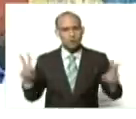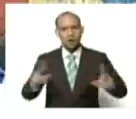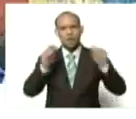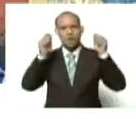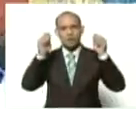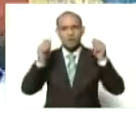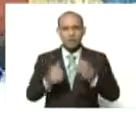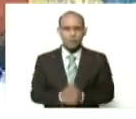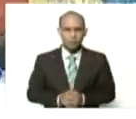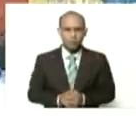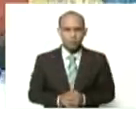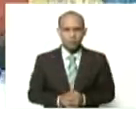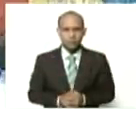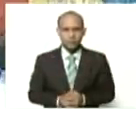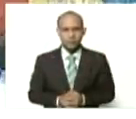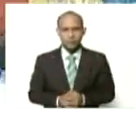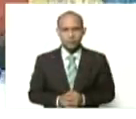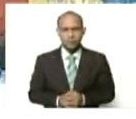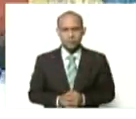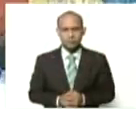Venceremos, venceremos.